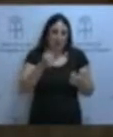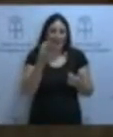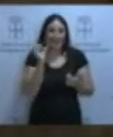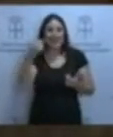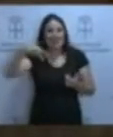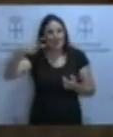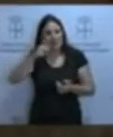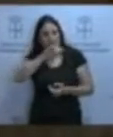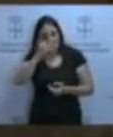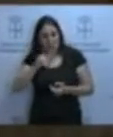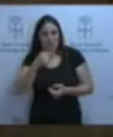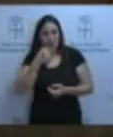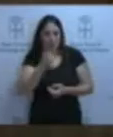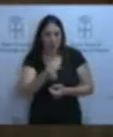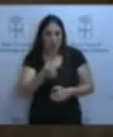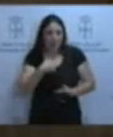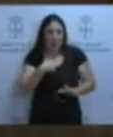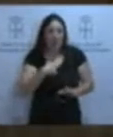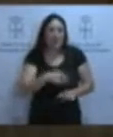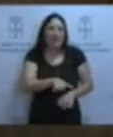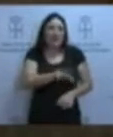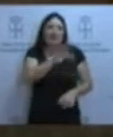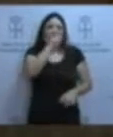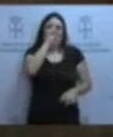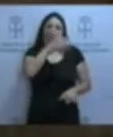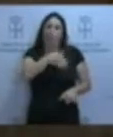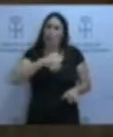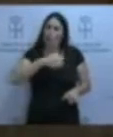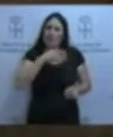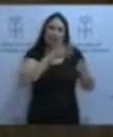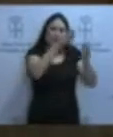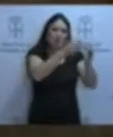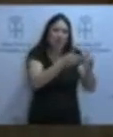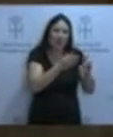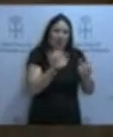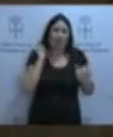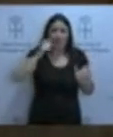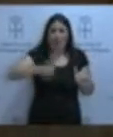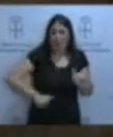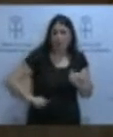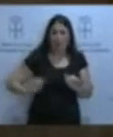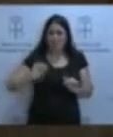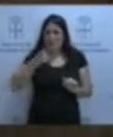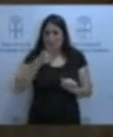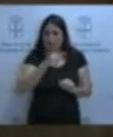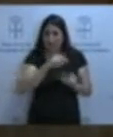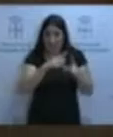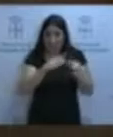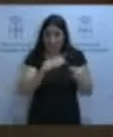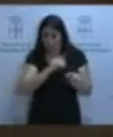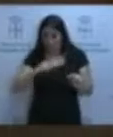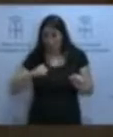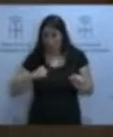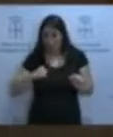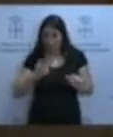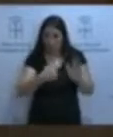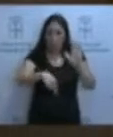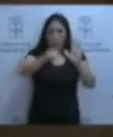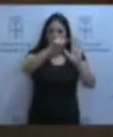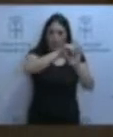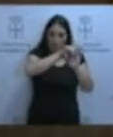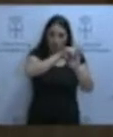A mí me cuesta entender por qué a usted no le parece tan grave que la mayor fortuna de Asturias, la mayor fortuna privada, aparezca en los 2 mayores listados